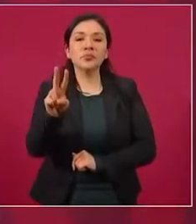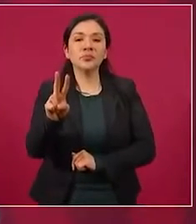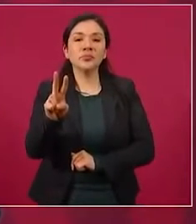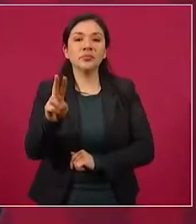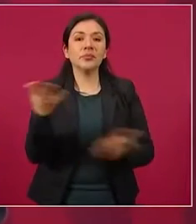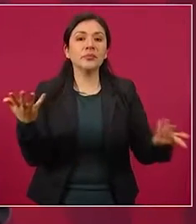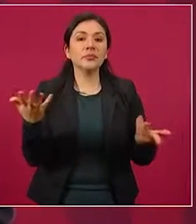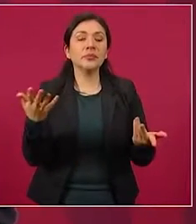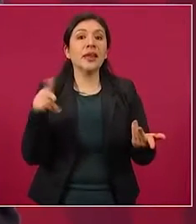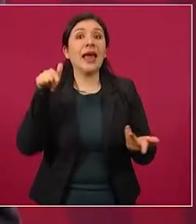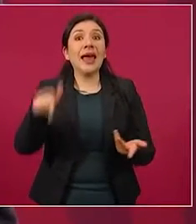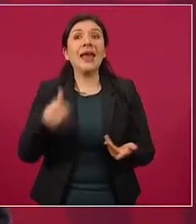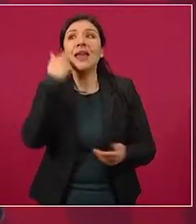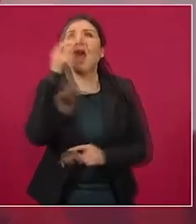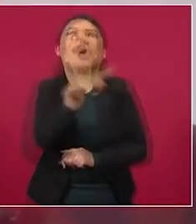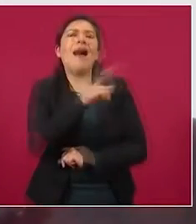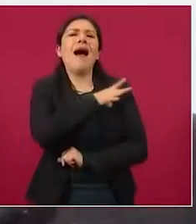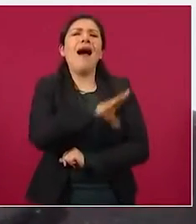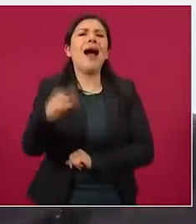Pues ya no se quería ir.